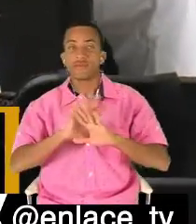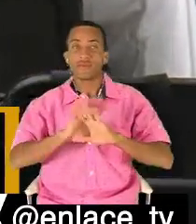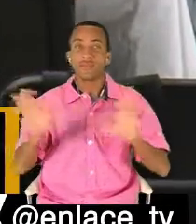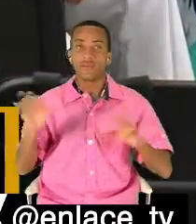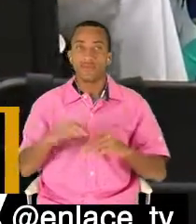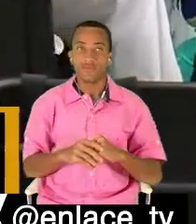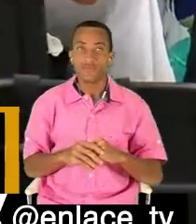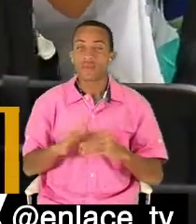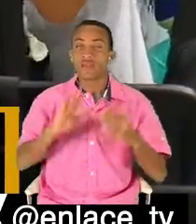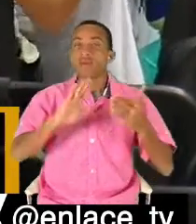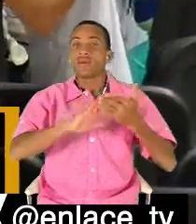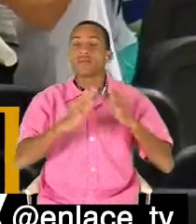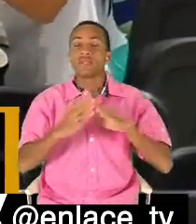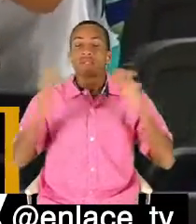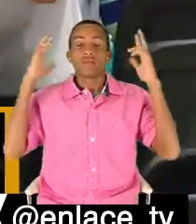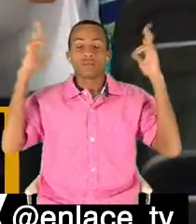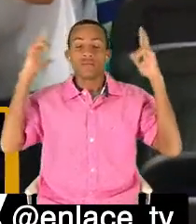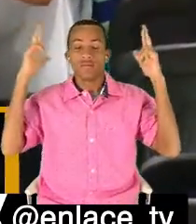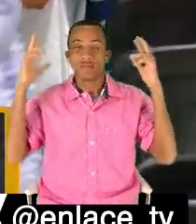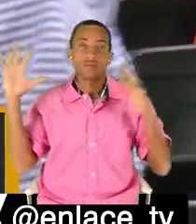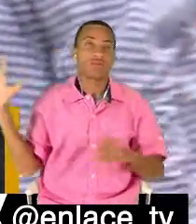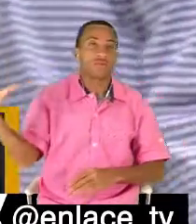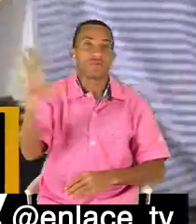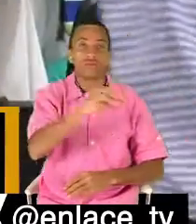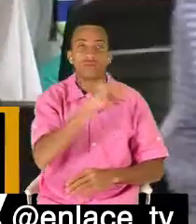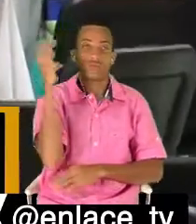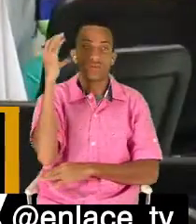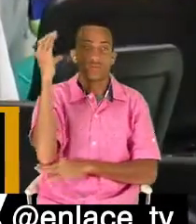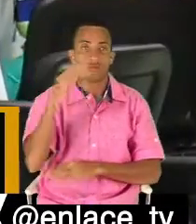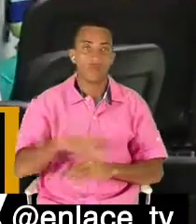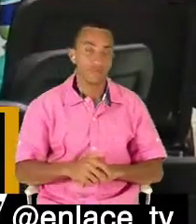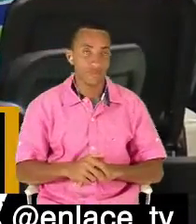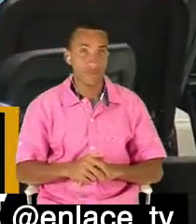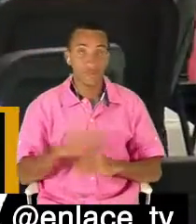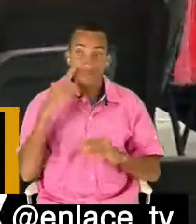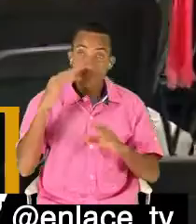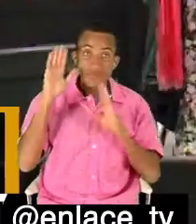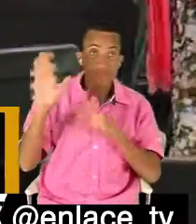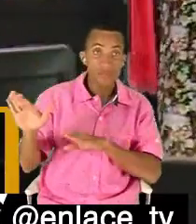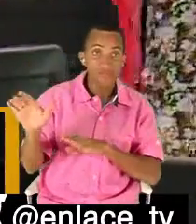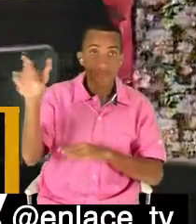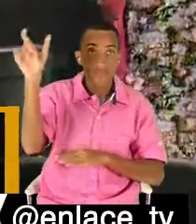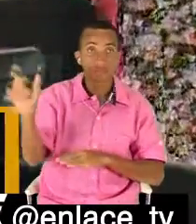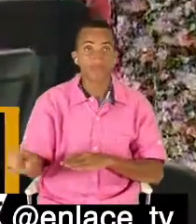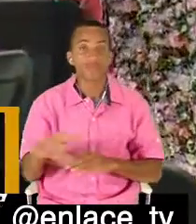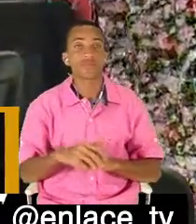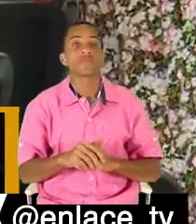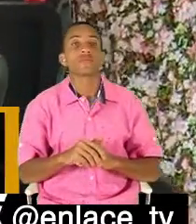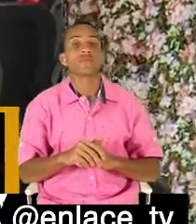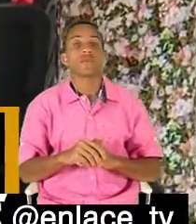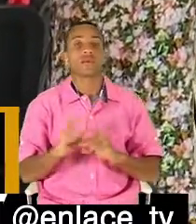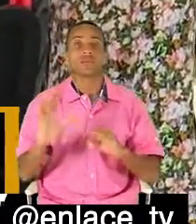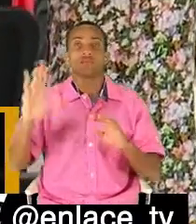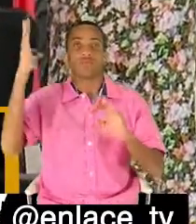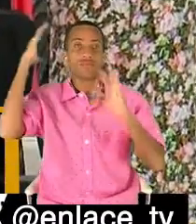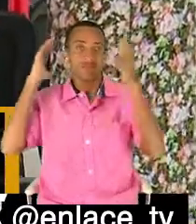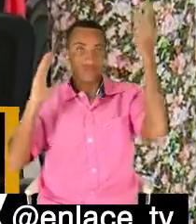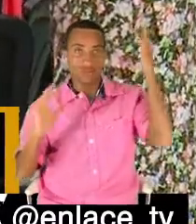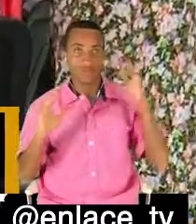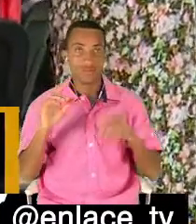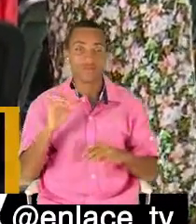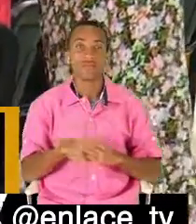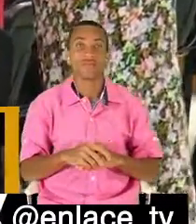nuestra paz tan anhelada por todos los colombianos. Bien, Fabio, es el representante del sector rural de Barranca Bermeja también. Los industriales hacen